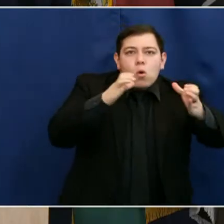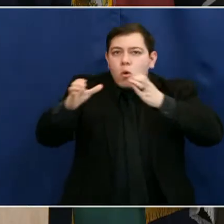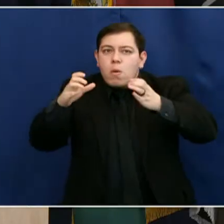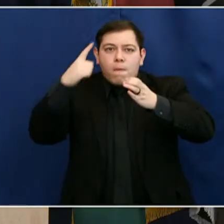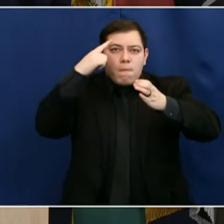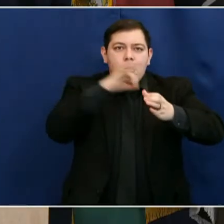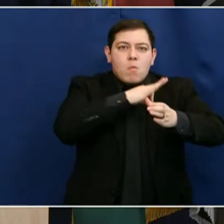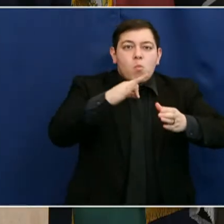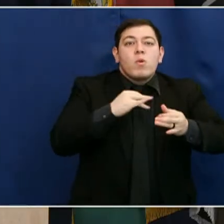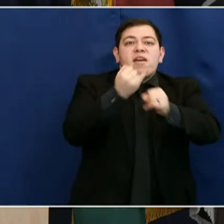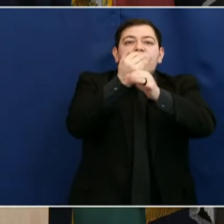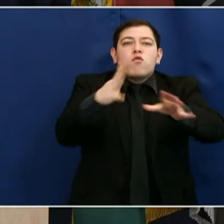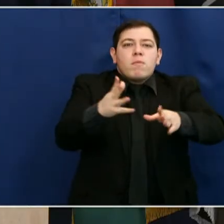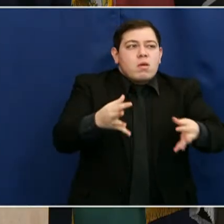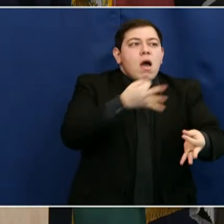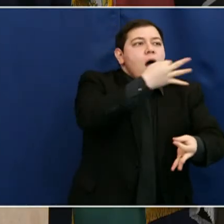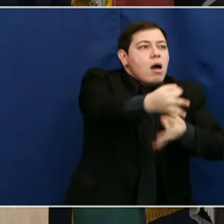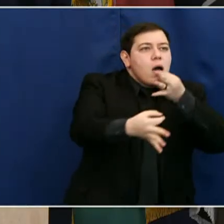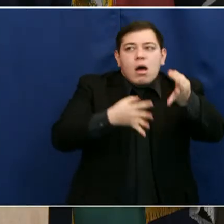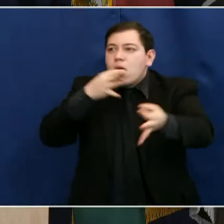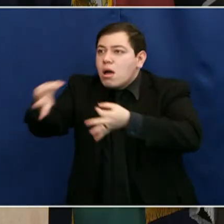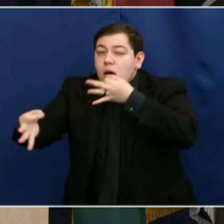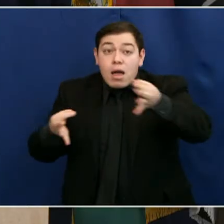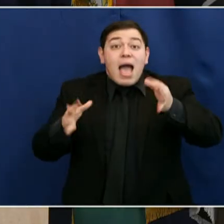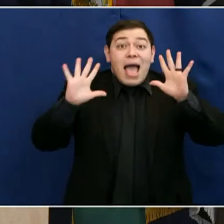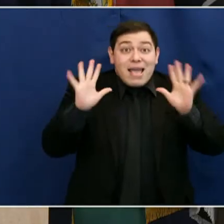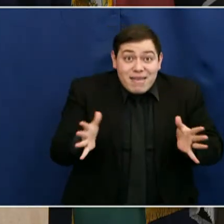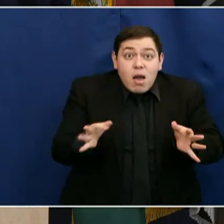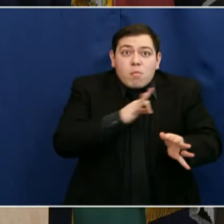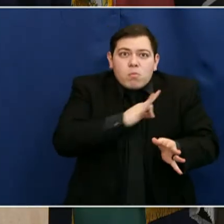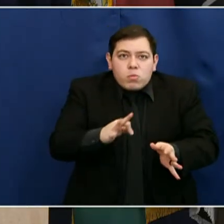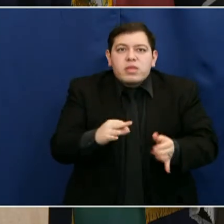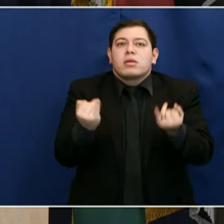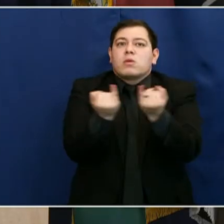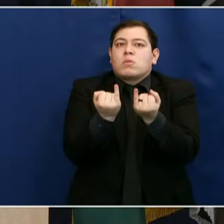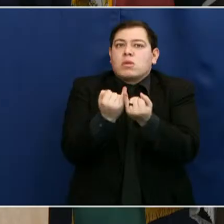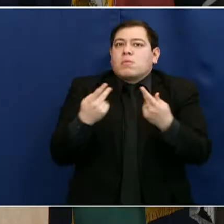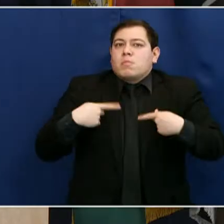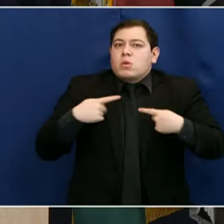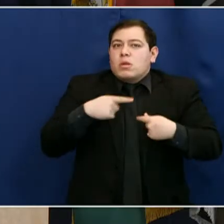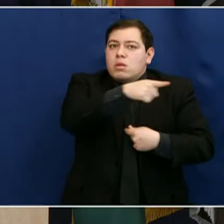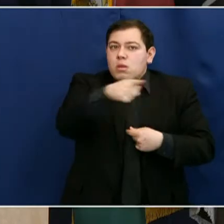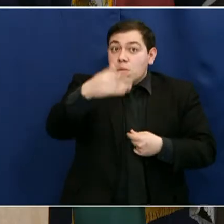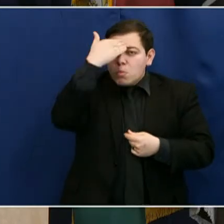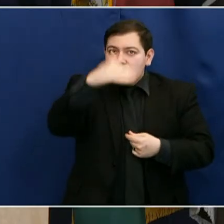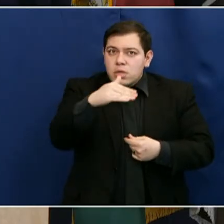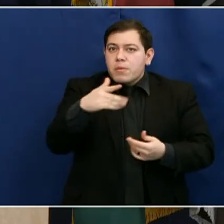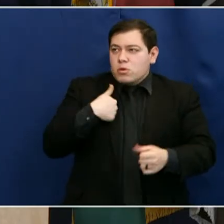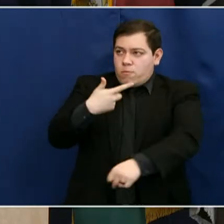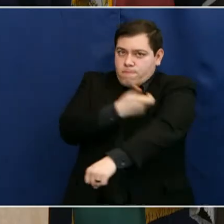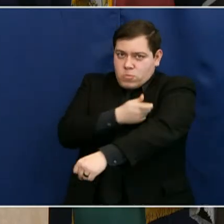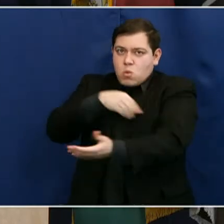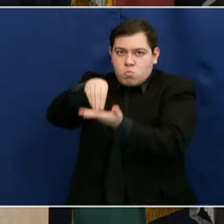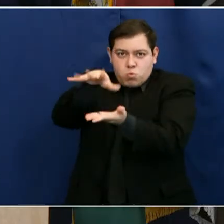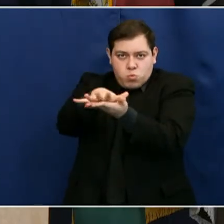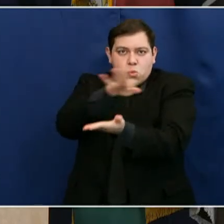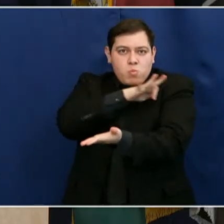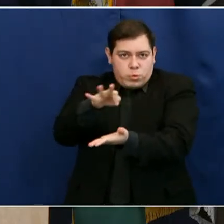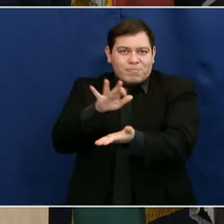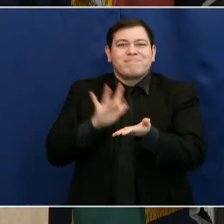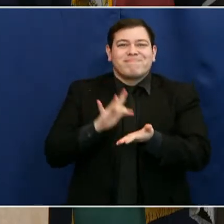trabajar para que la gente tenga la información que necesitan e informarlos que pueden hacer su cita para la vacuna. Gracias.